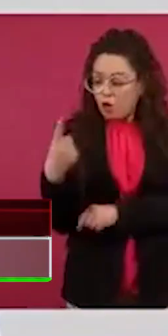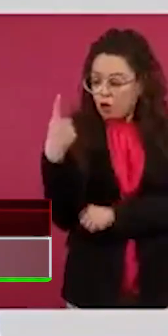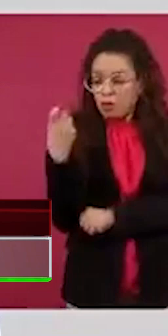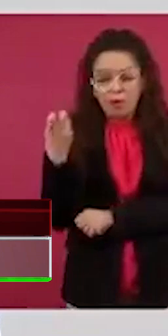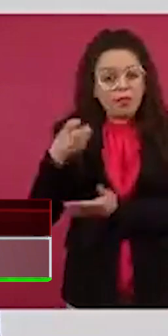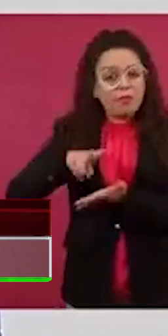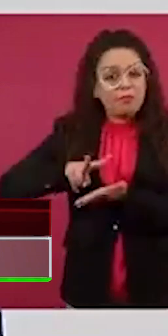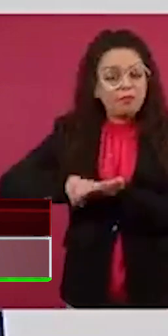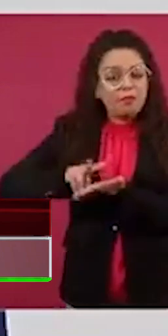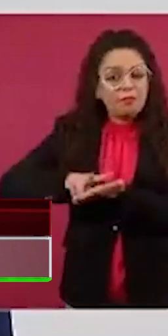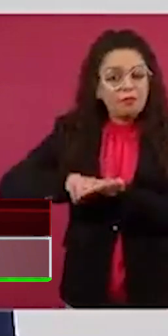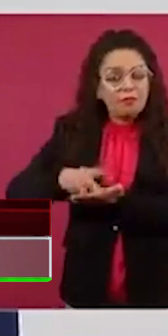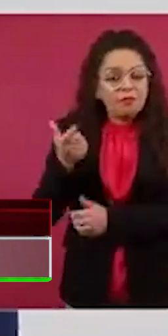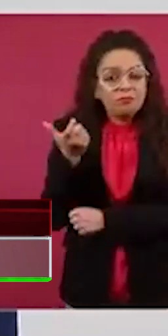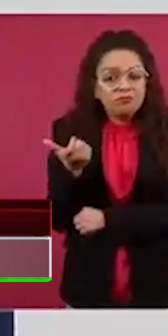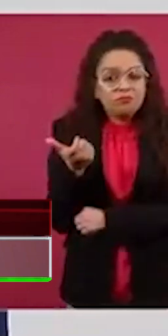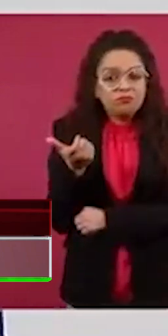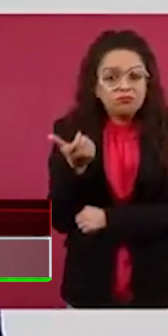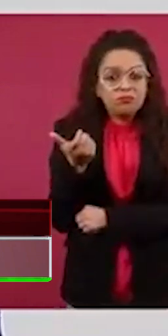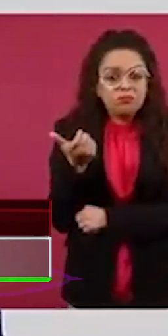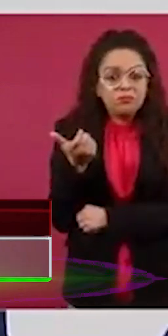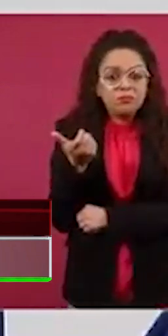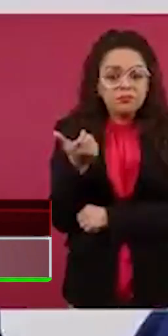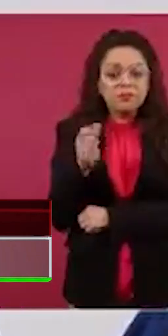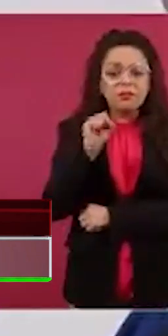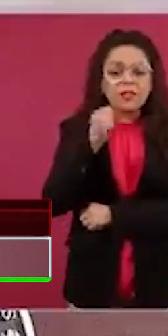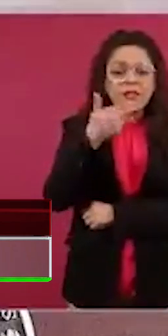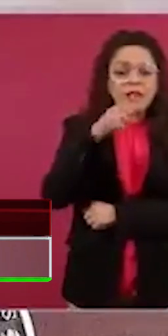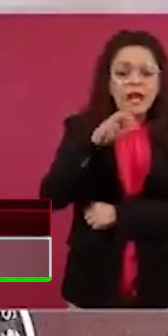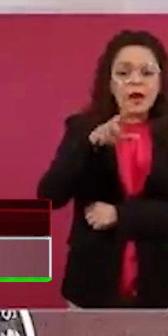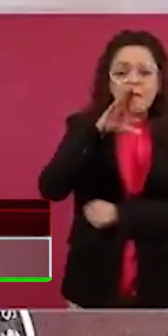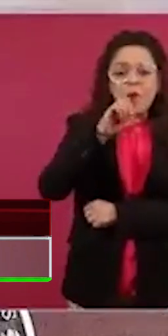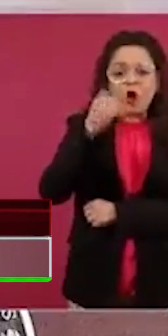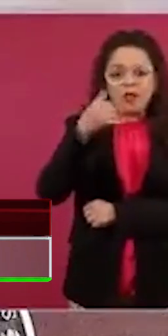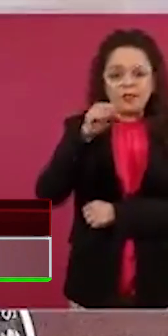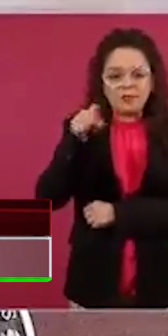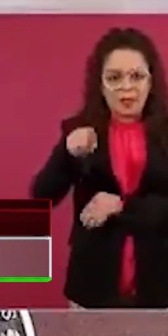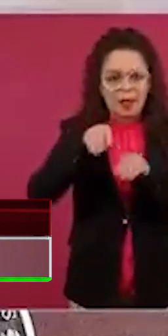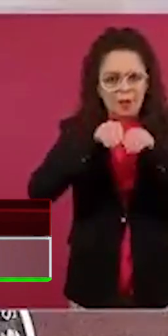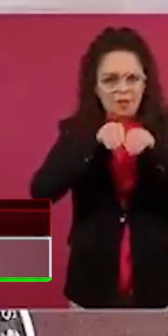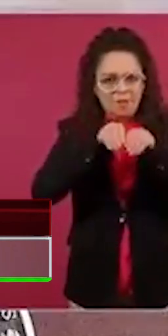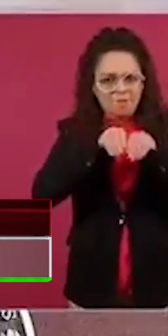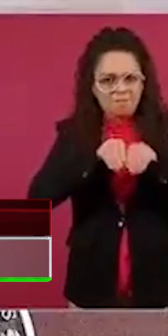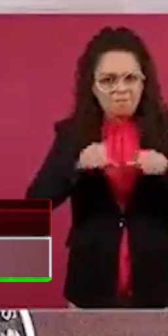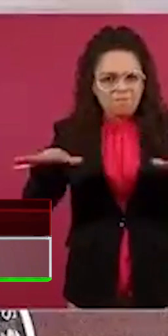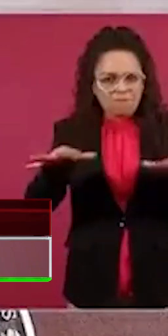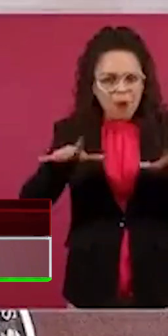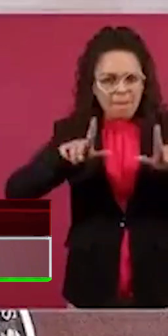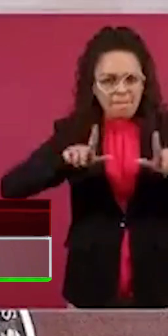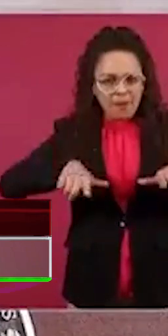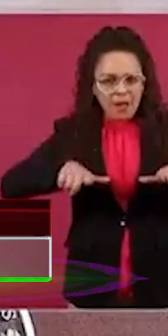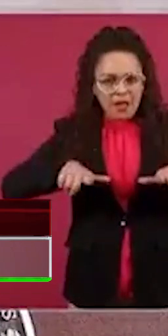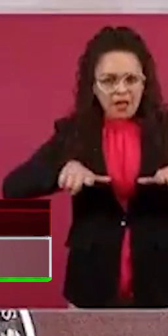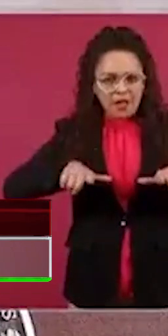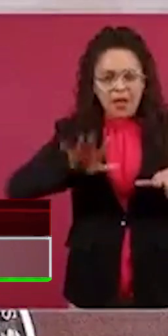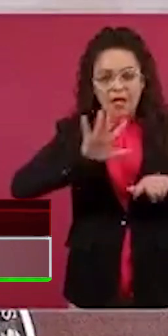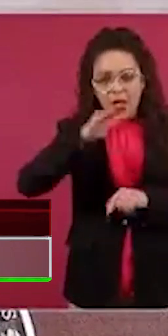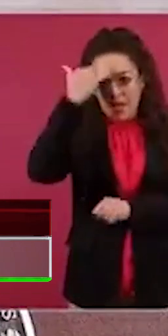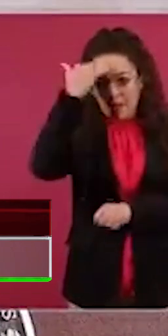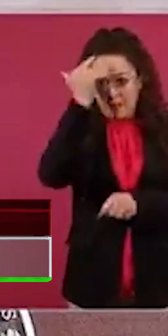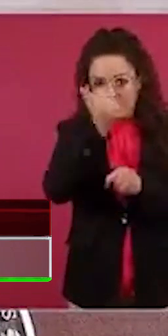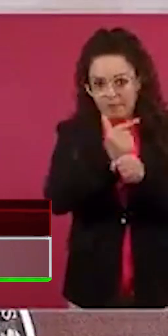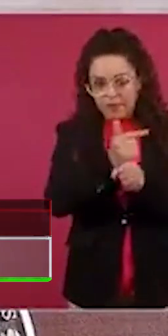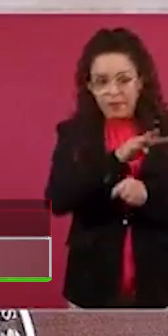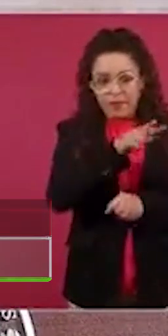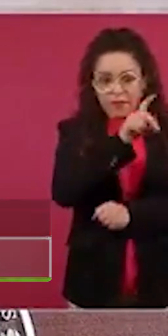revisión realizada en la plataforma share of bo se tiene conocimiento de que del 19 de febrero de